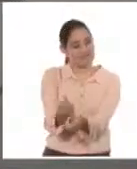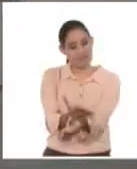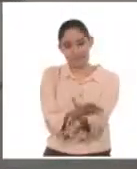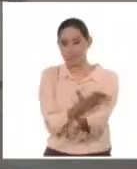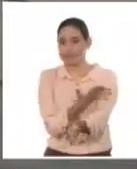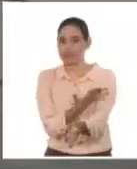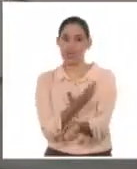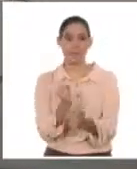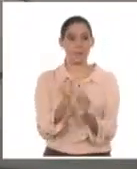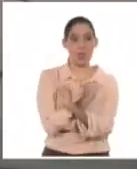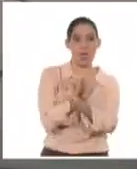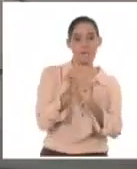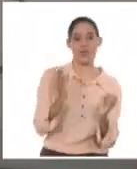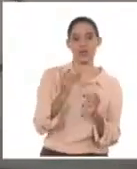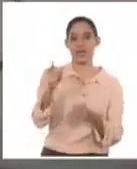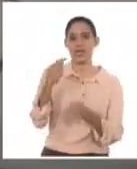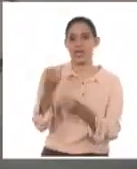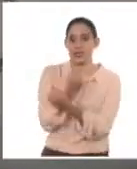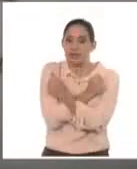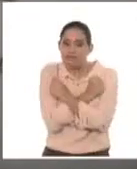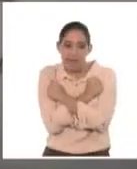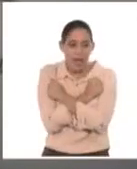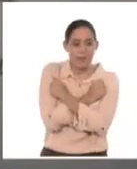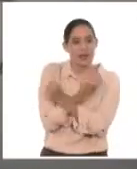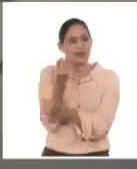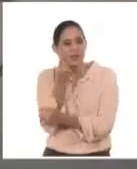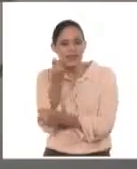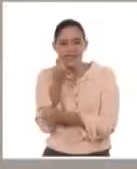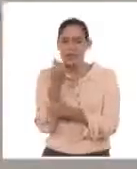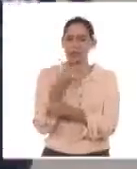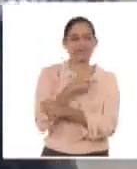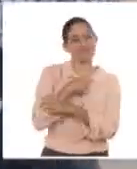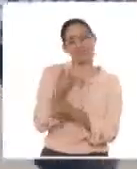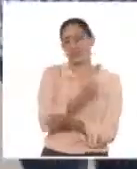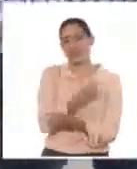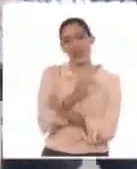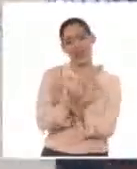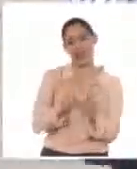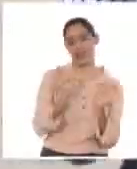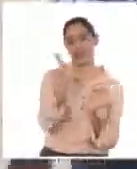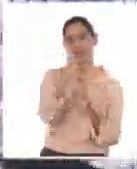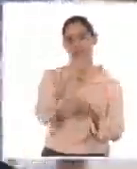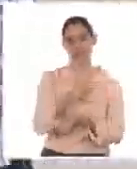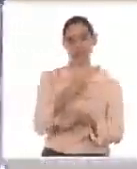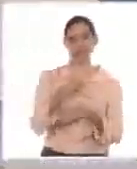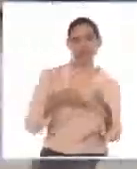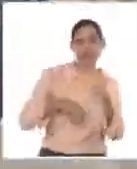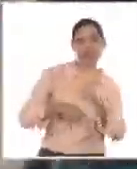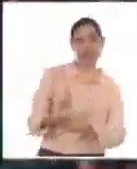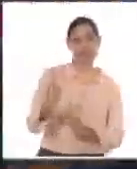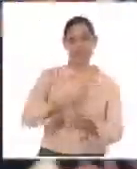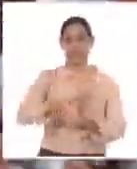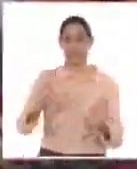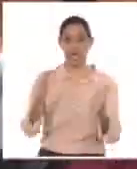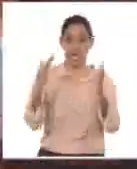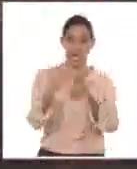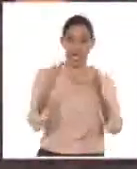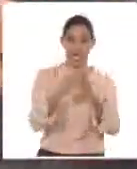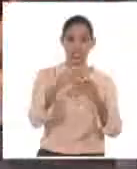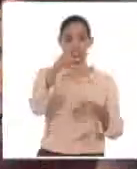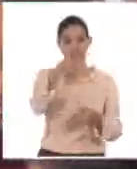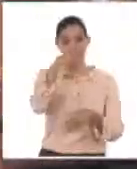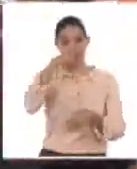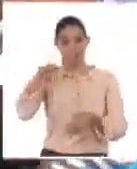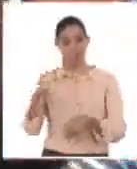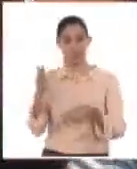llego por la mañana y ellos me brindan un abrazo, un beso, algo muy hermoso. A la salida del hogar de niños sin amparo familiar, el mandatario